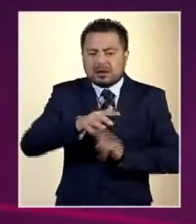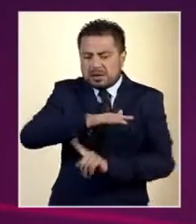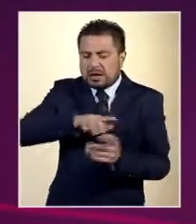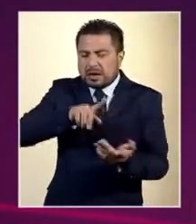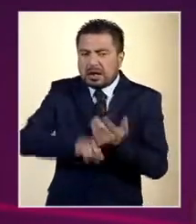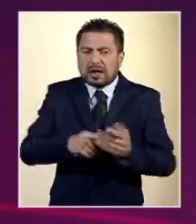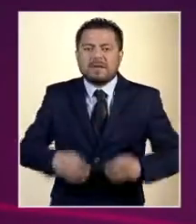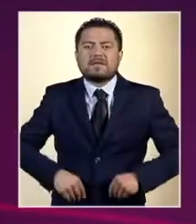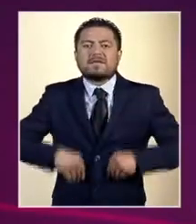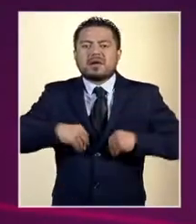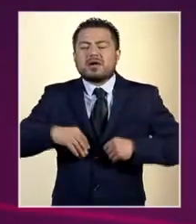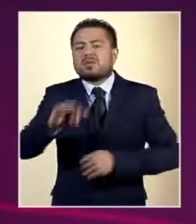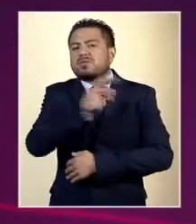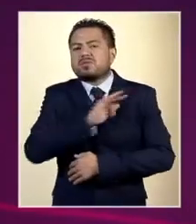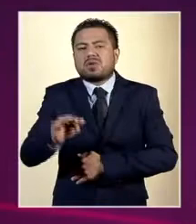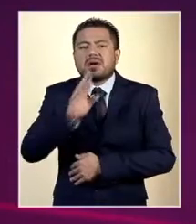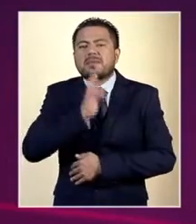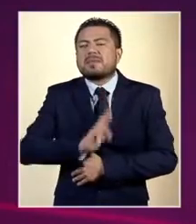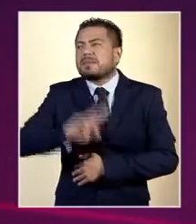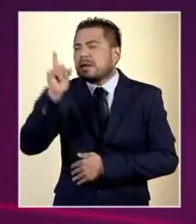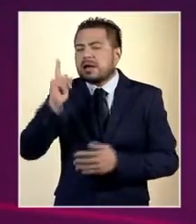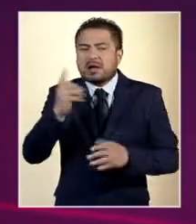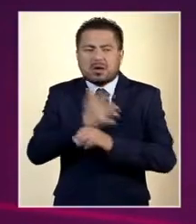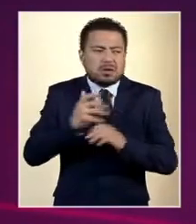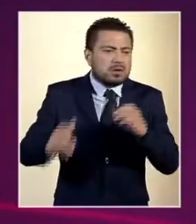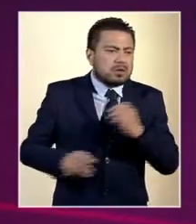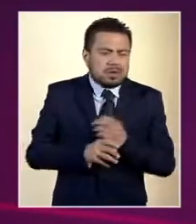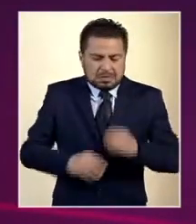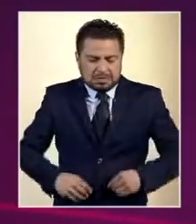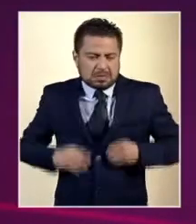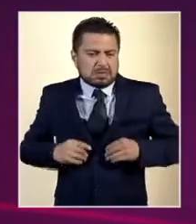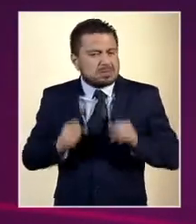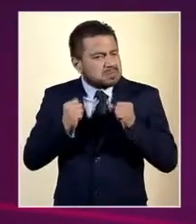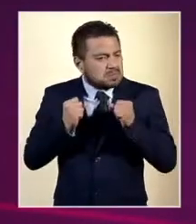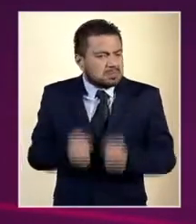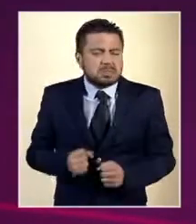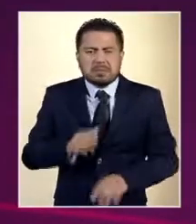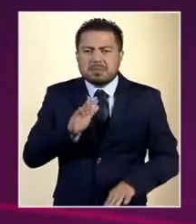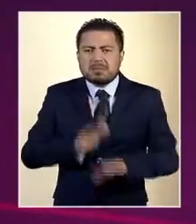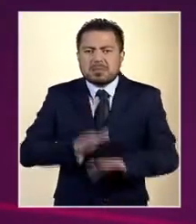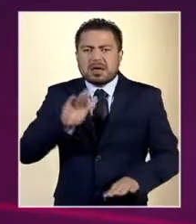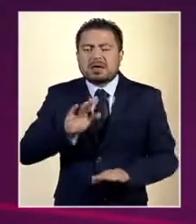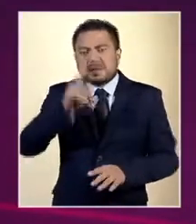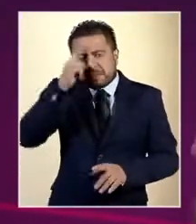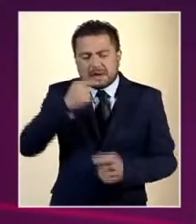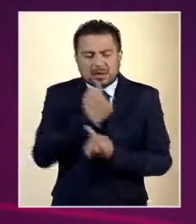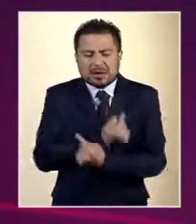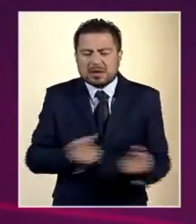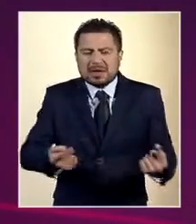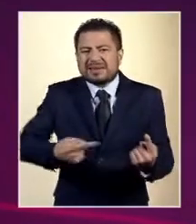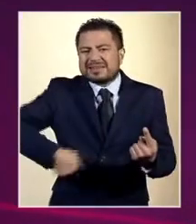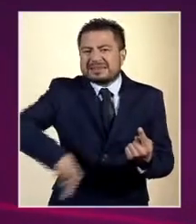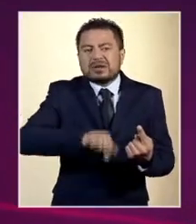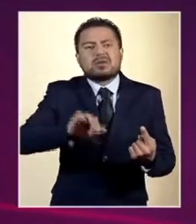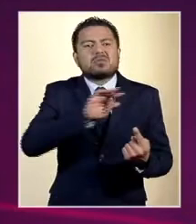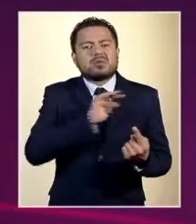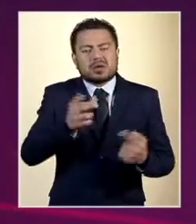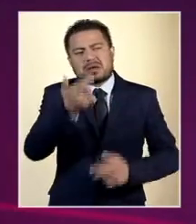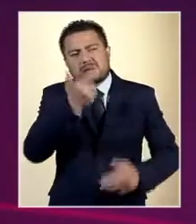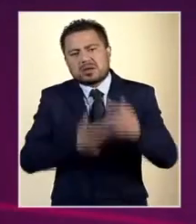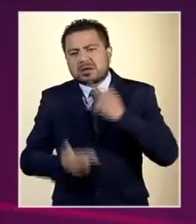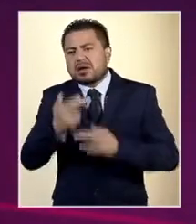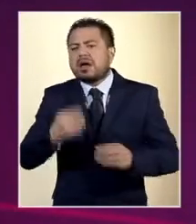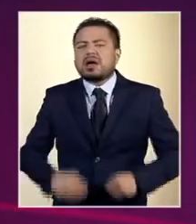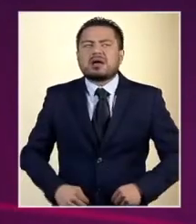una familia que pueda tener mejores condiciones más seguras, para que sus niños, sus niñas puedan volver